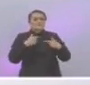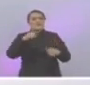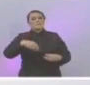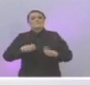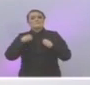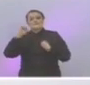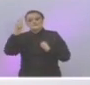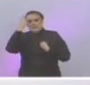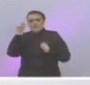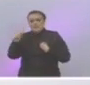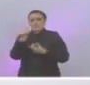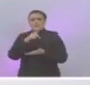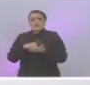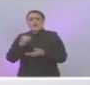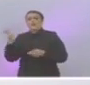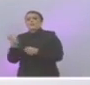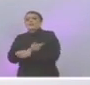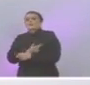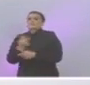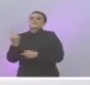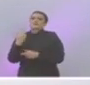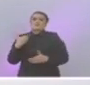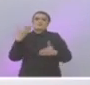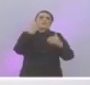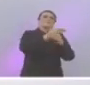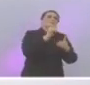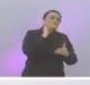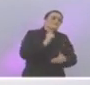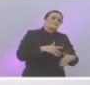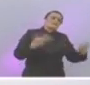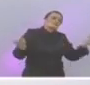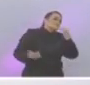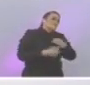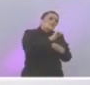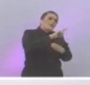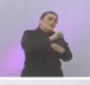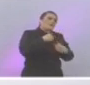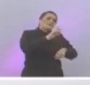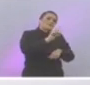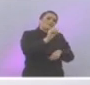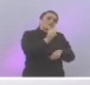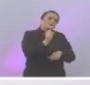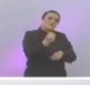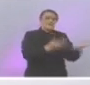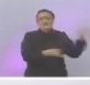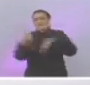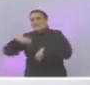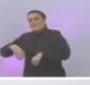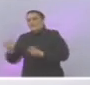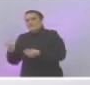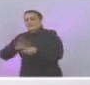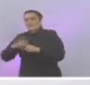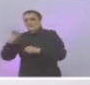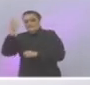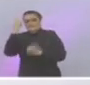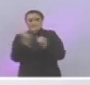de esta región tenían que irse a atender a Zacatecas. Ni modo, Alejandro, a partir del 30 de septiembre ya se van a tener que atender acá en San Luis Potosí, donde